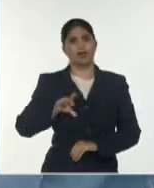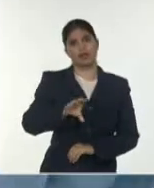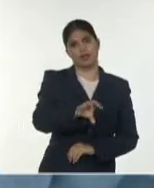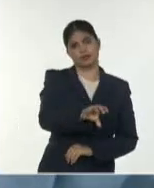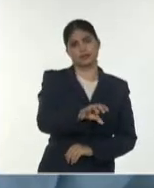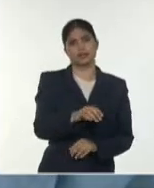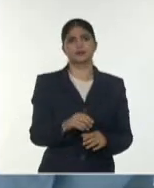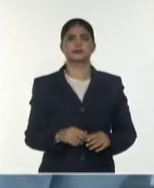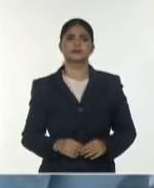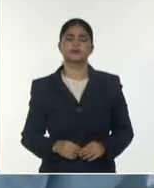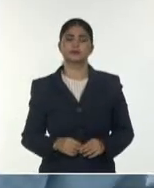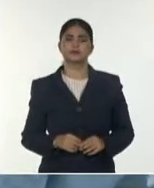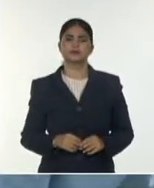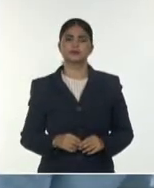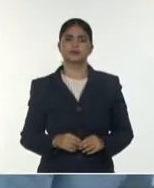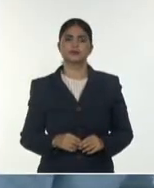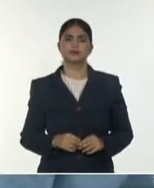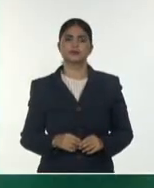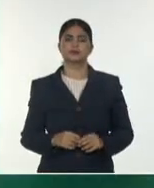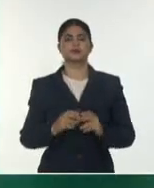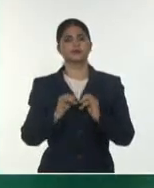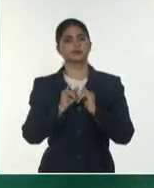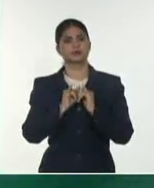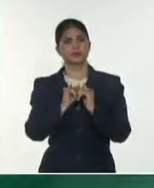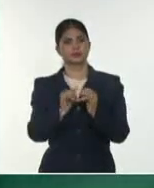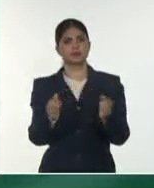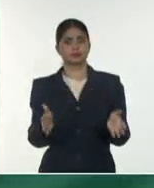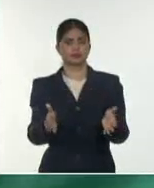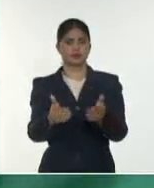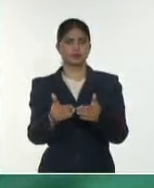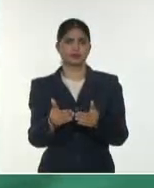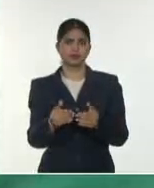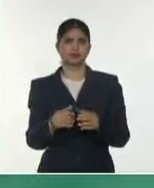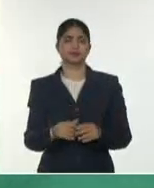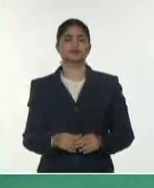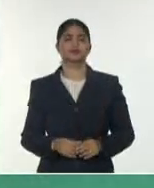Emil Urquiza, José Sintra y Bárbara Aroche Cuadro, Canal Cubano de Noticias.